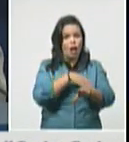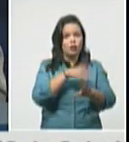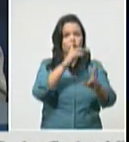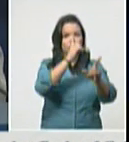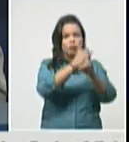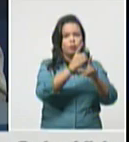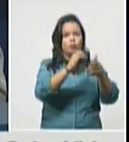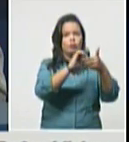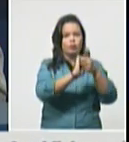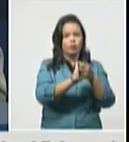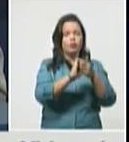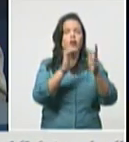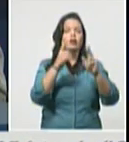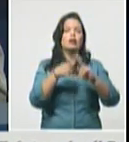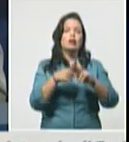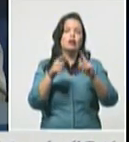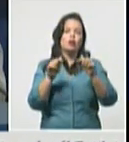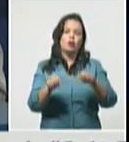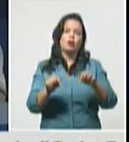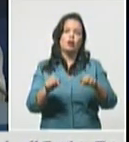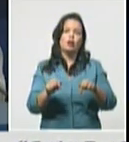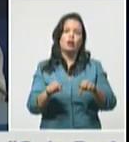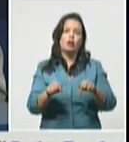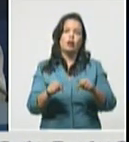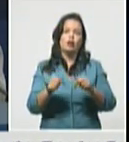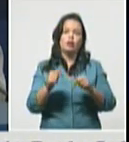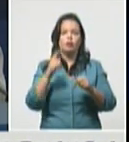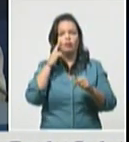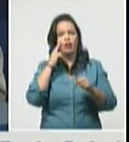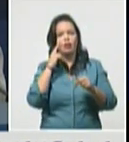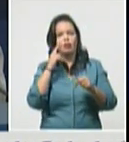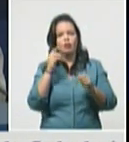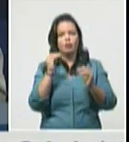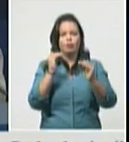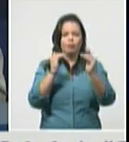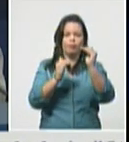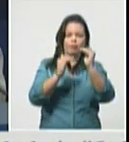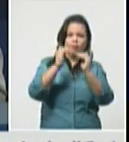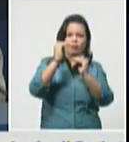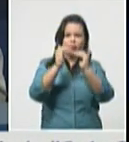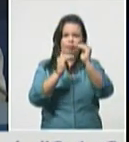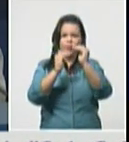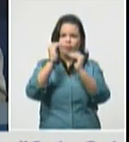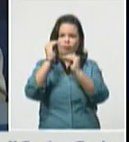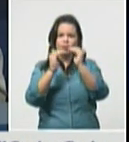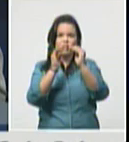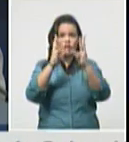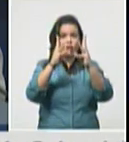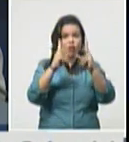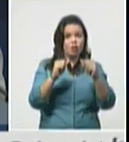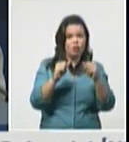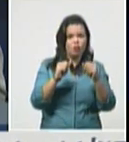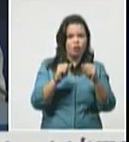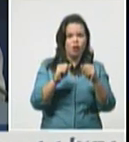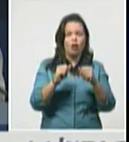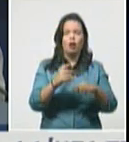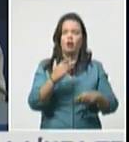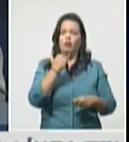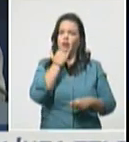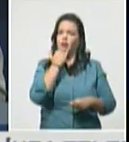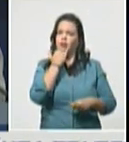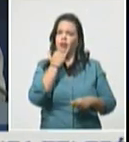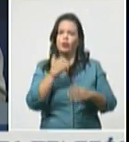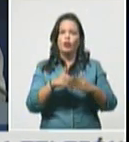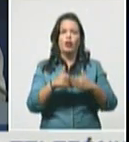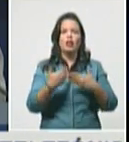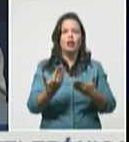con este comportamiento, pues la tasa de incidencia de